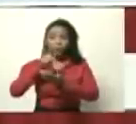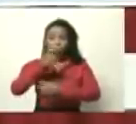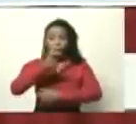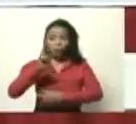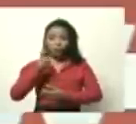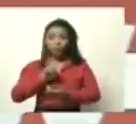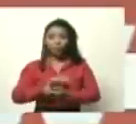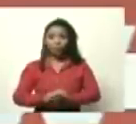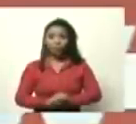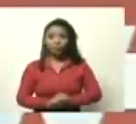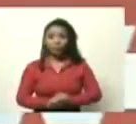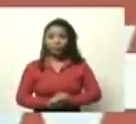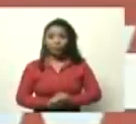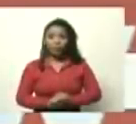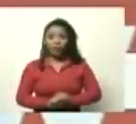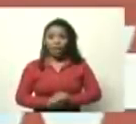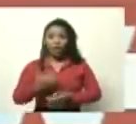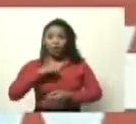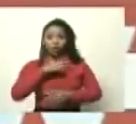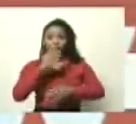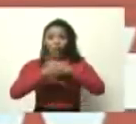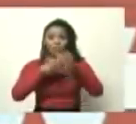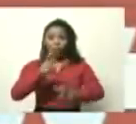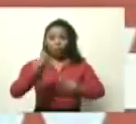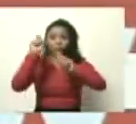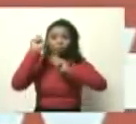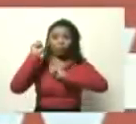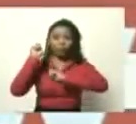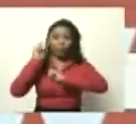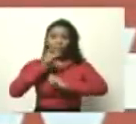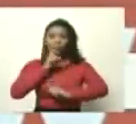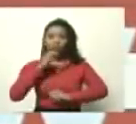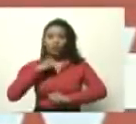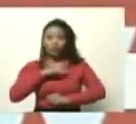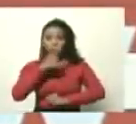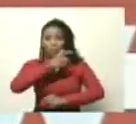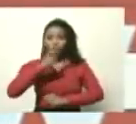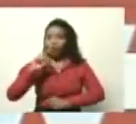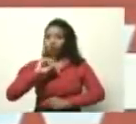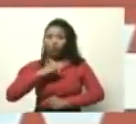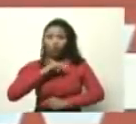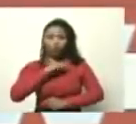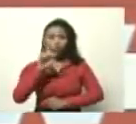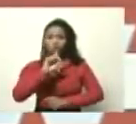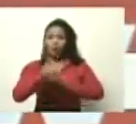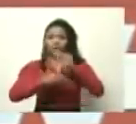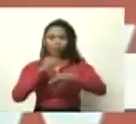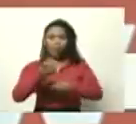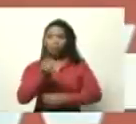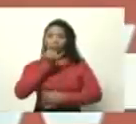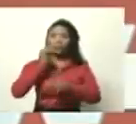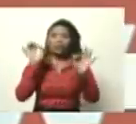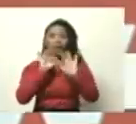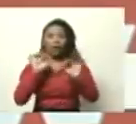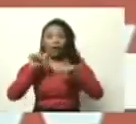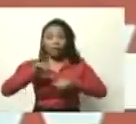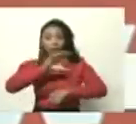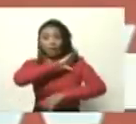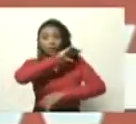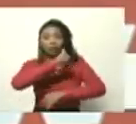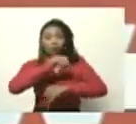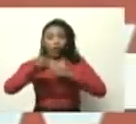Lo asumimos como un gran reto y puede contar a nuestra gente que no le vamos a fallar. Al contrario, esta dirección